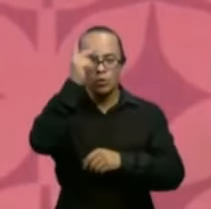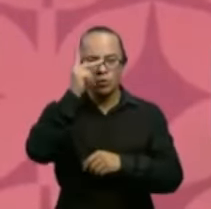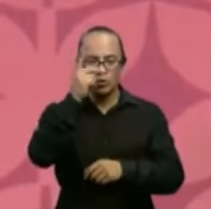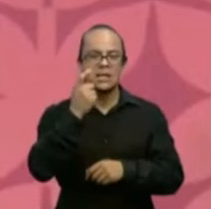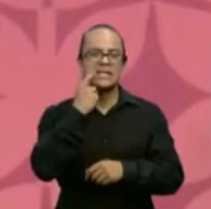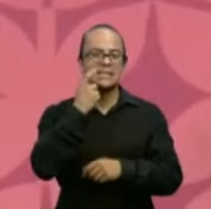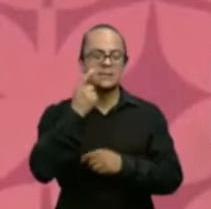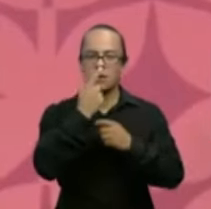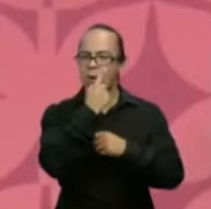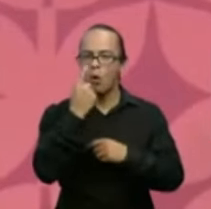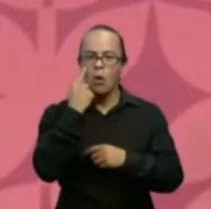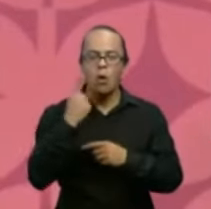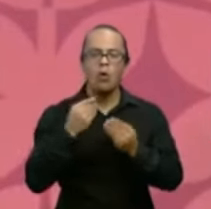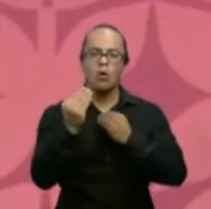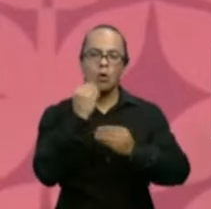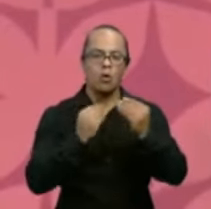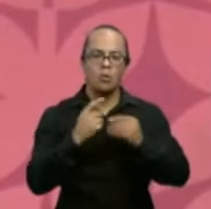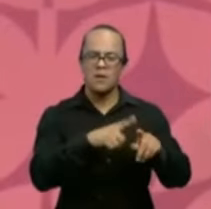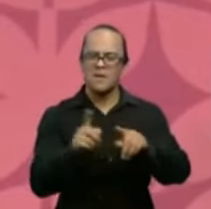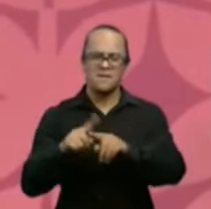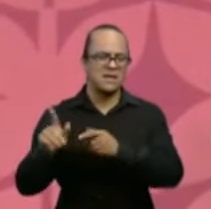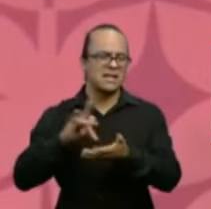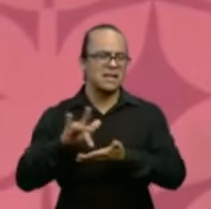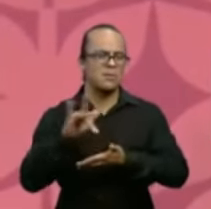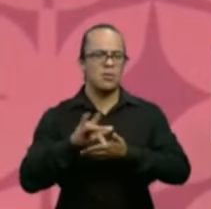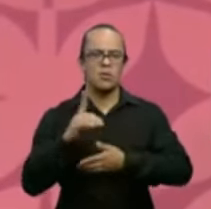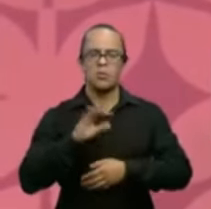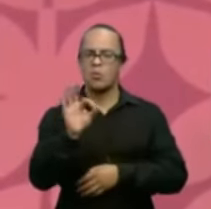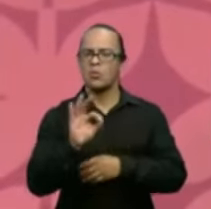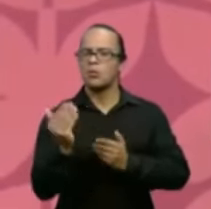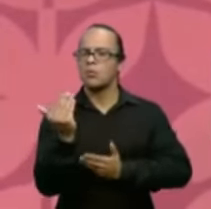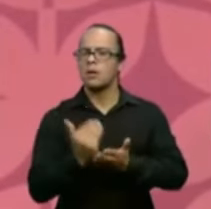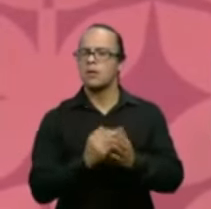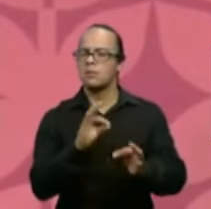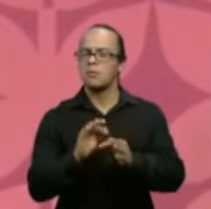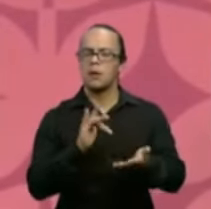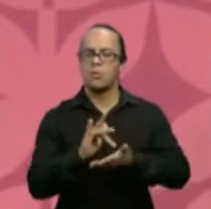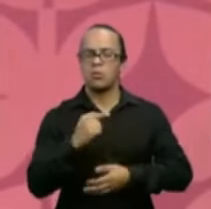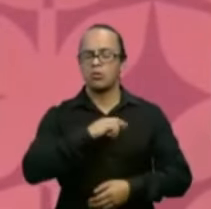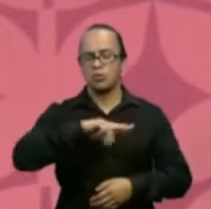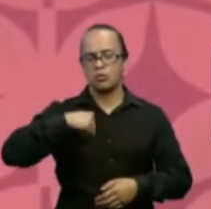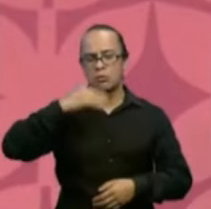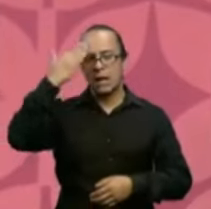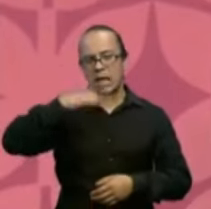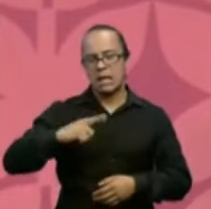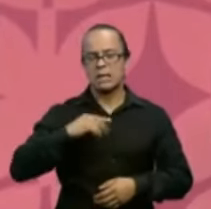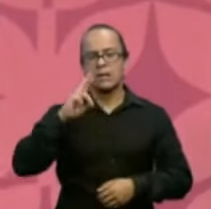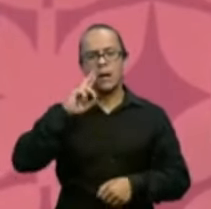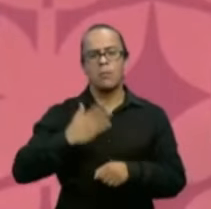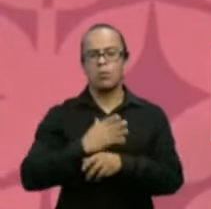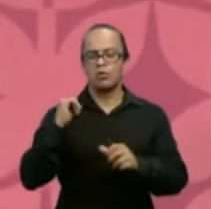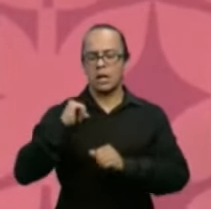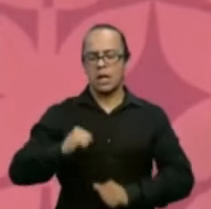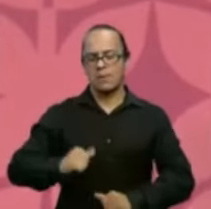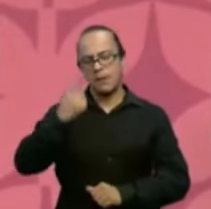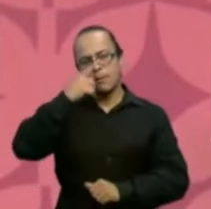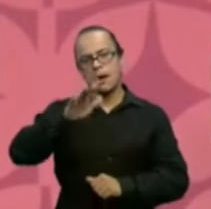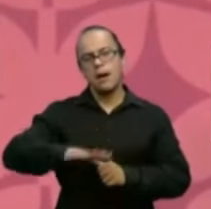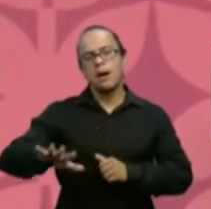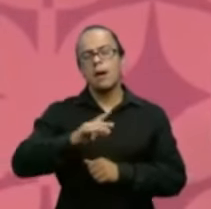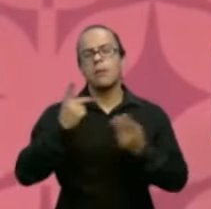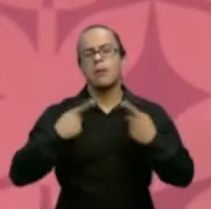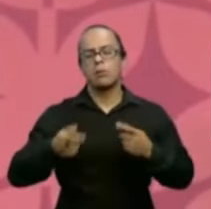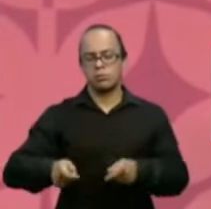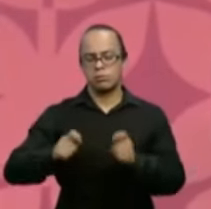dentales, ópticos, alimenticios, entre otros. Insisto, soy consciente de la responsabilidad que tenemos a ser los portadores